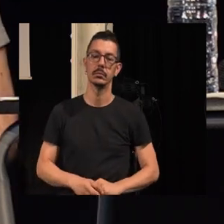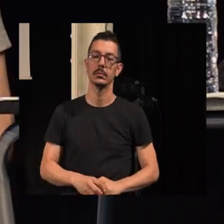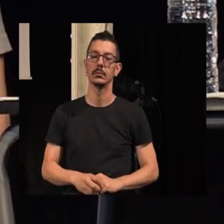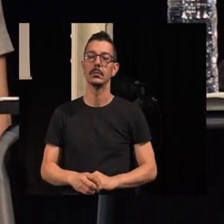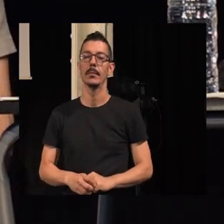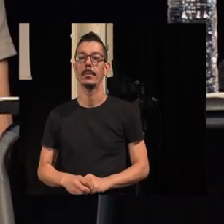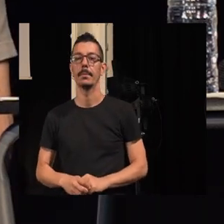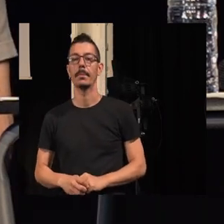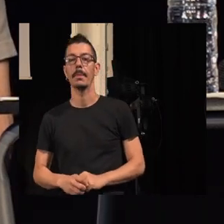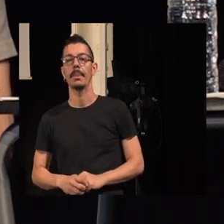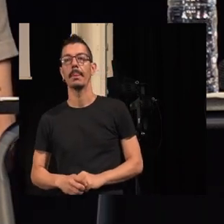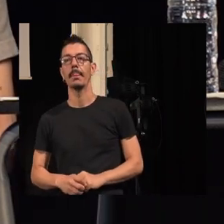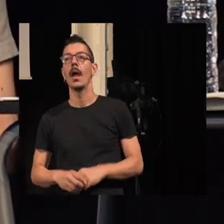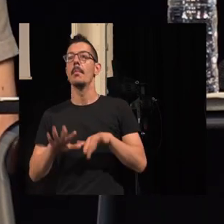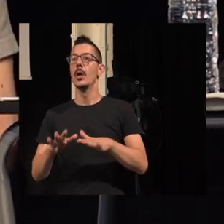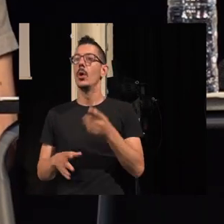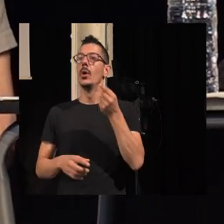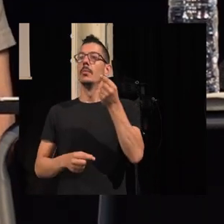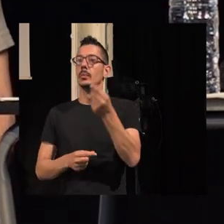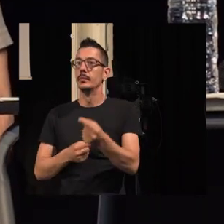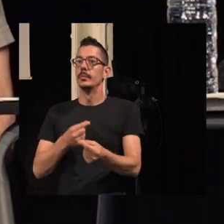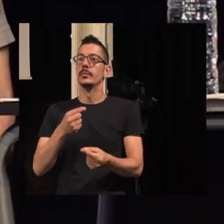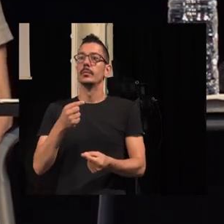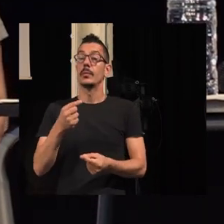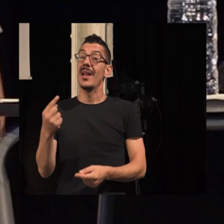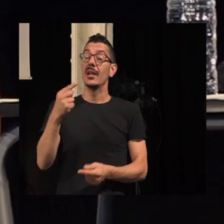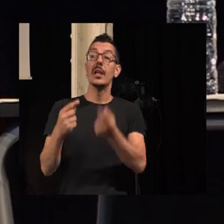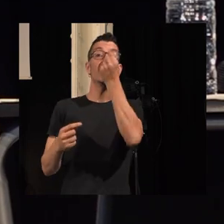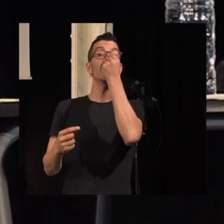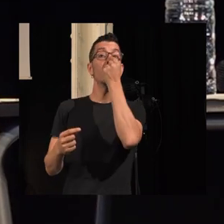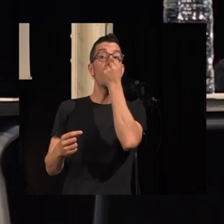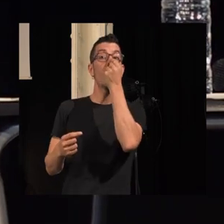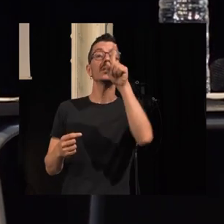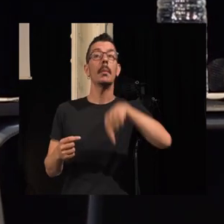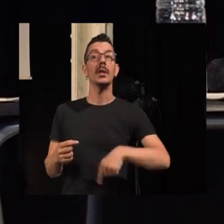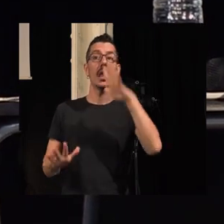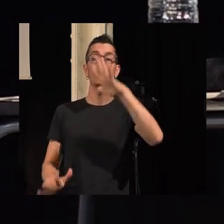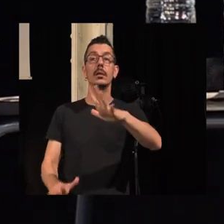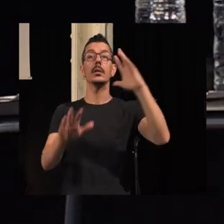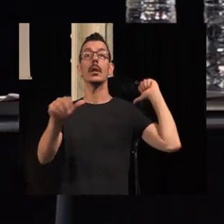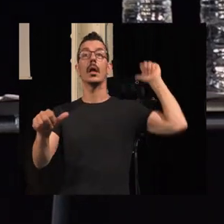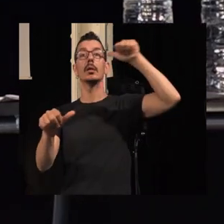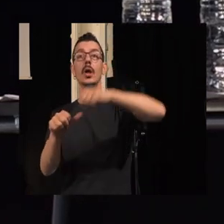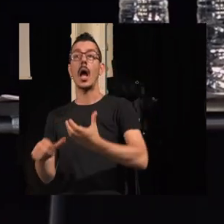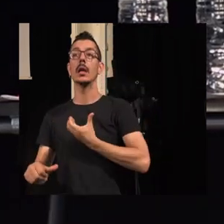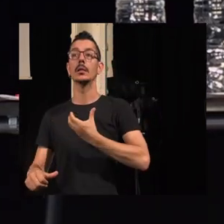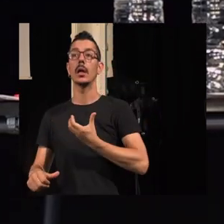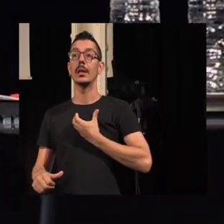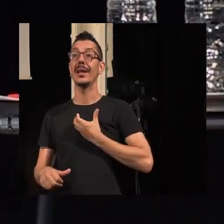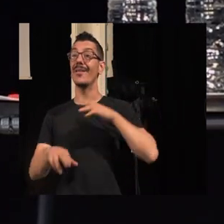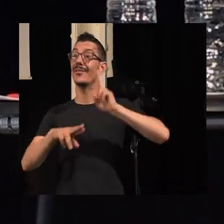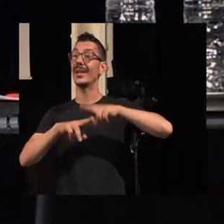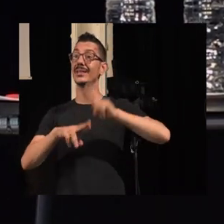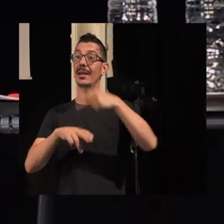son cosas muy isoladas aún. En Lisboa también, desde siempre, desde hace 10 años, que la alcaldería paga la fiesta